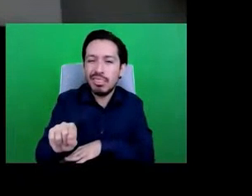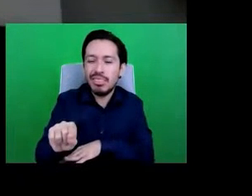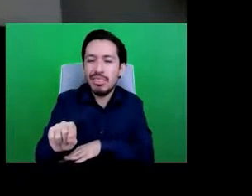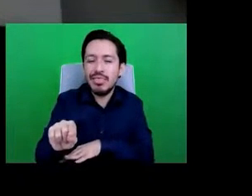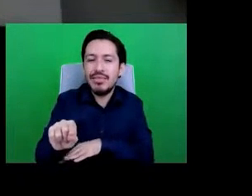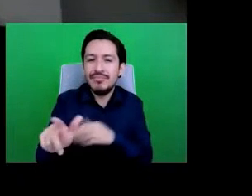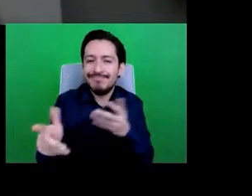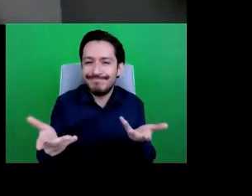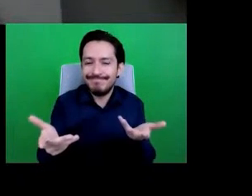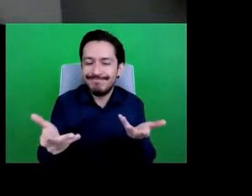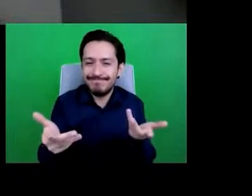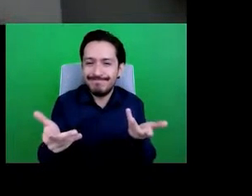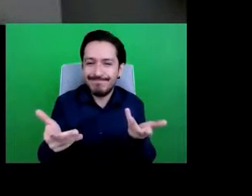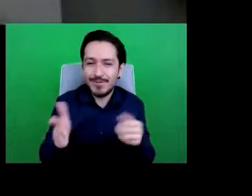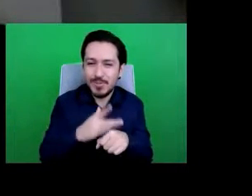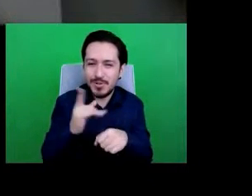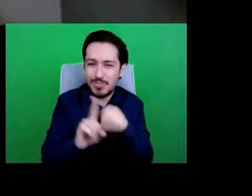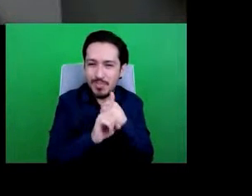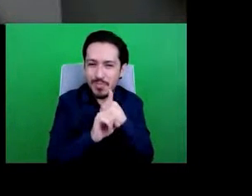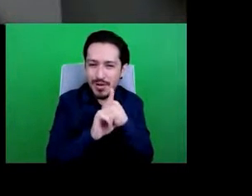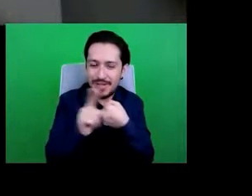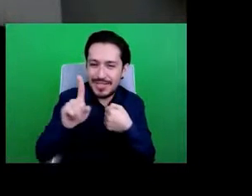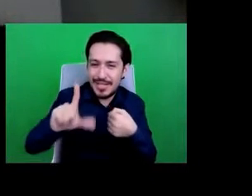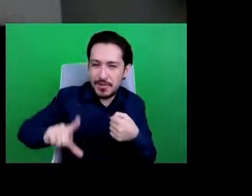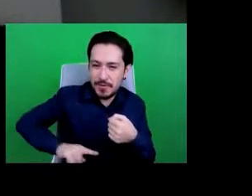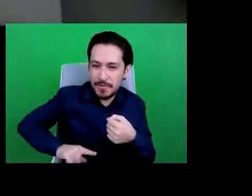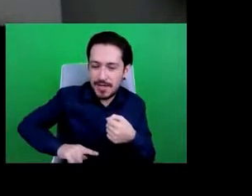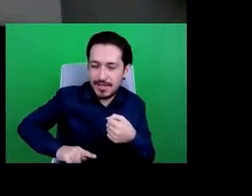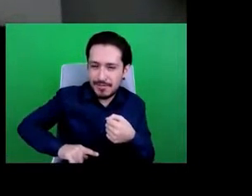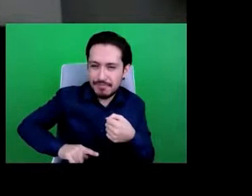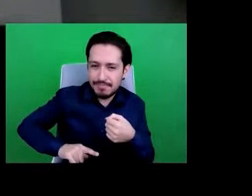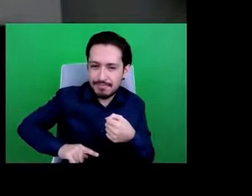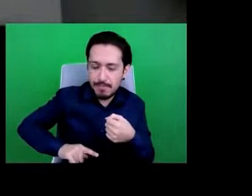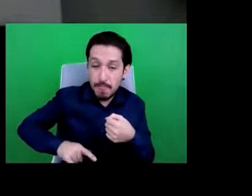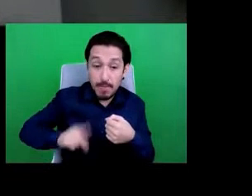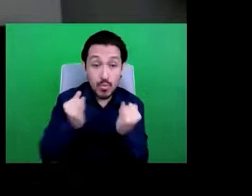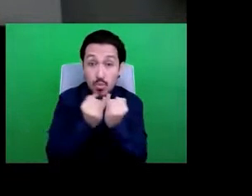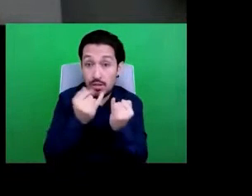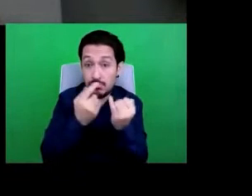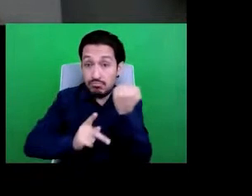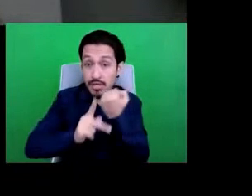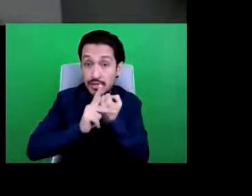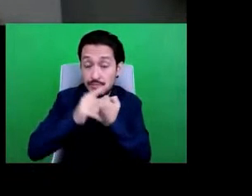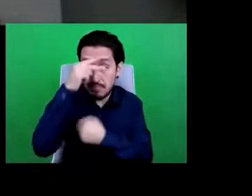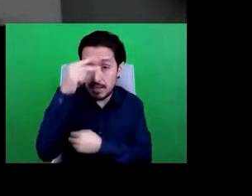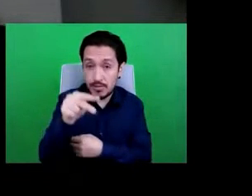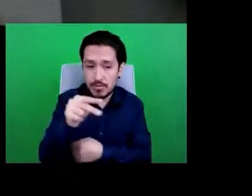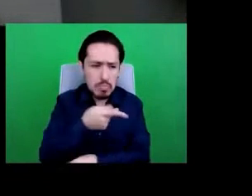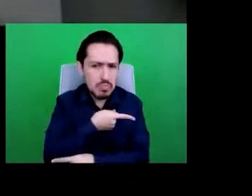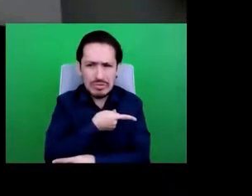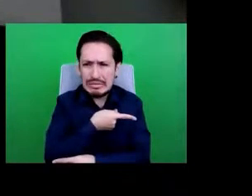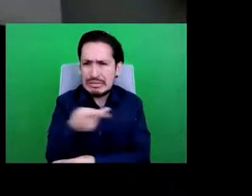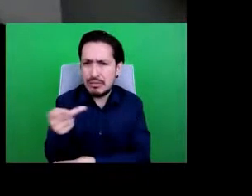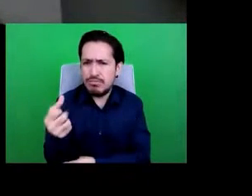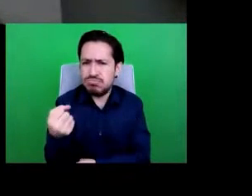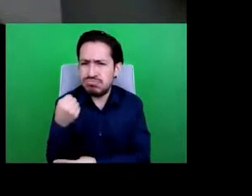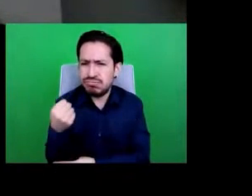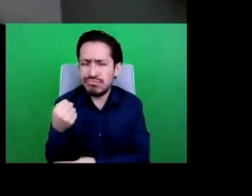tanto en el gobierno, pero también extrema pobreza, inseguridad,